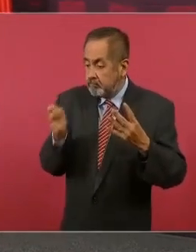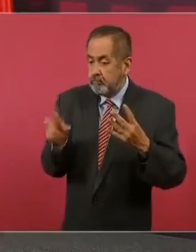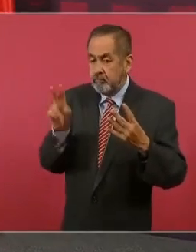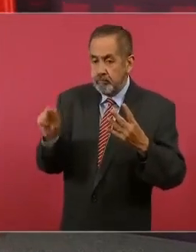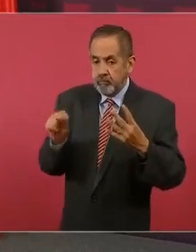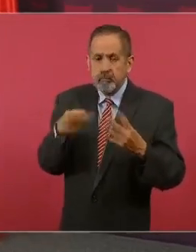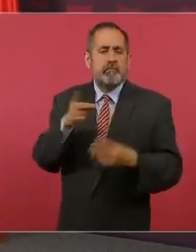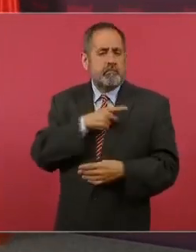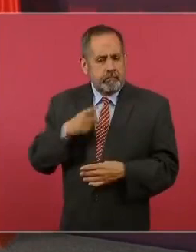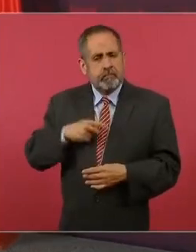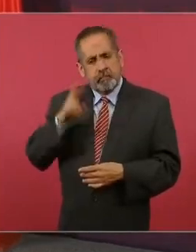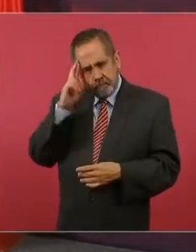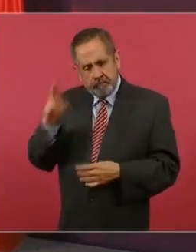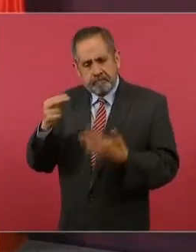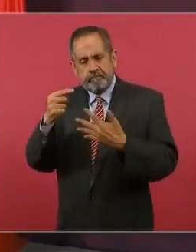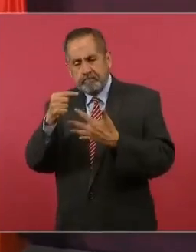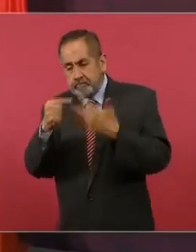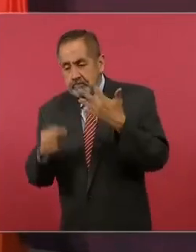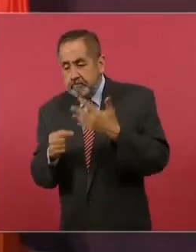y